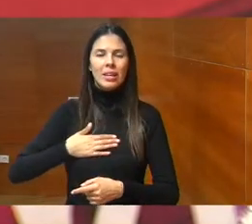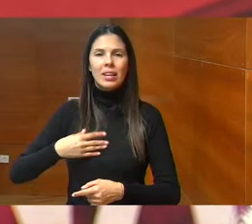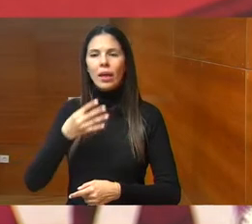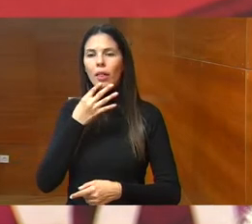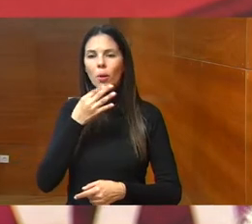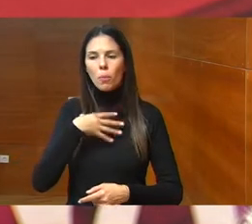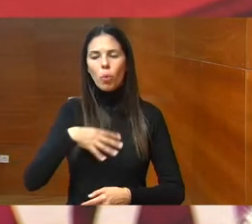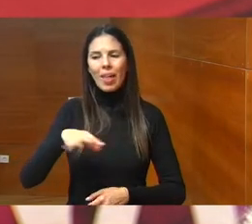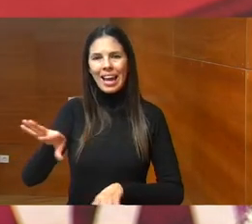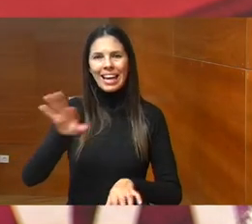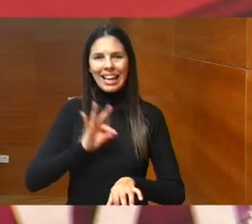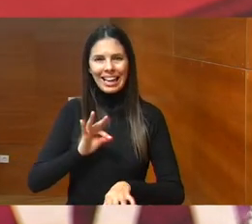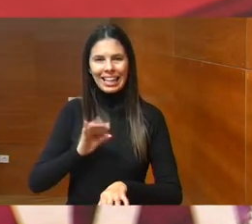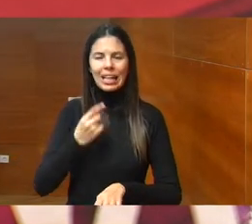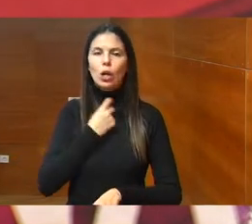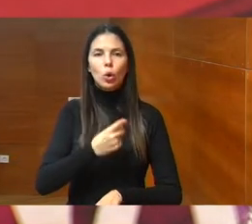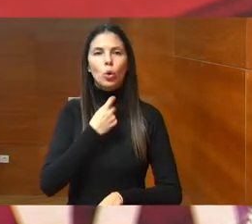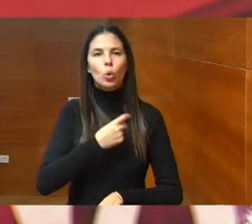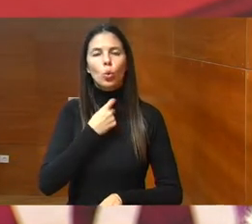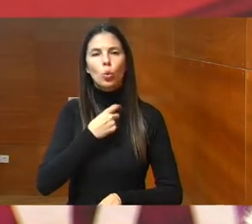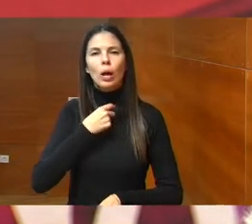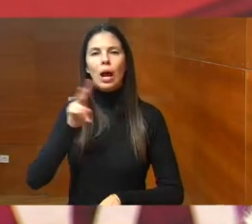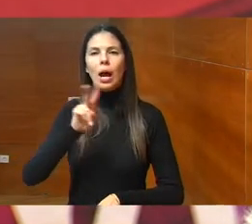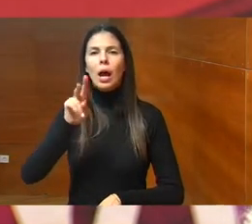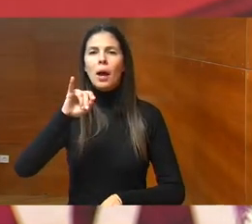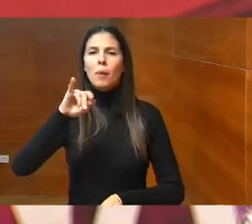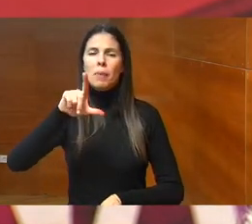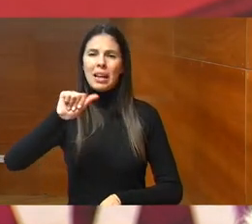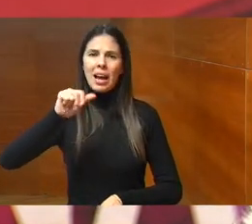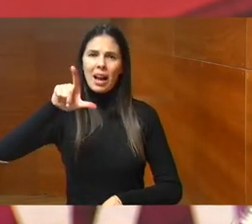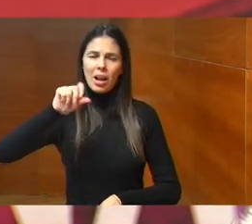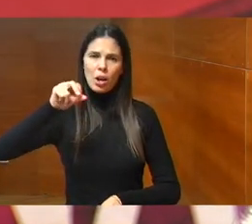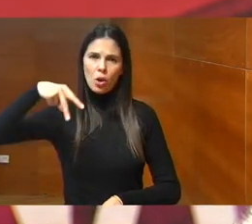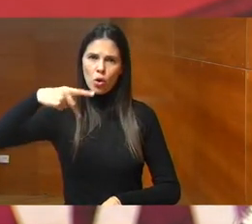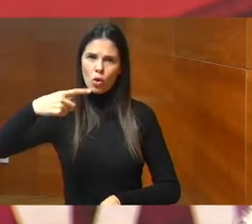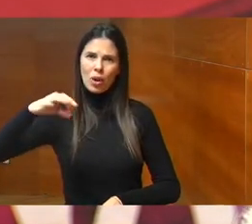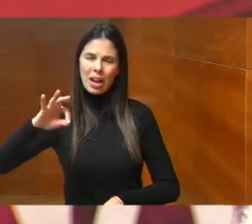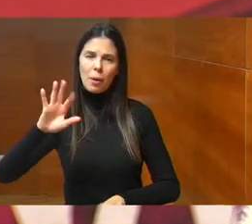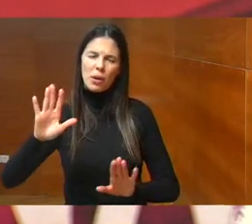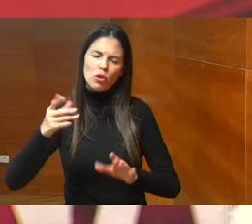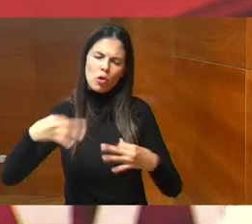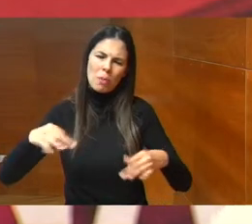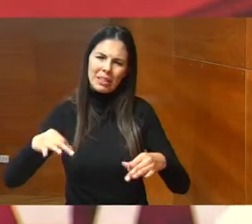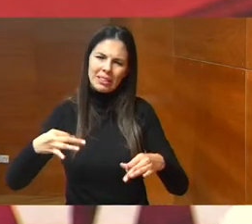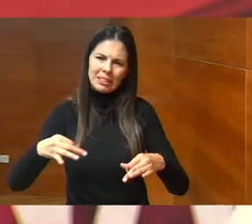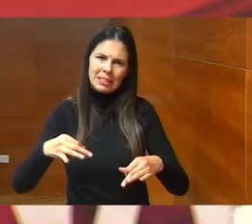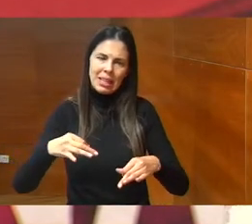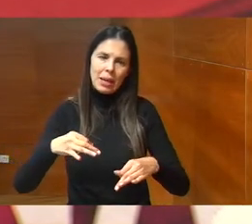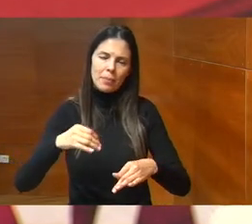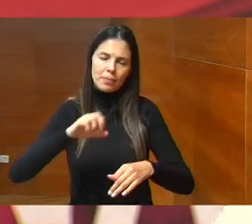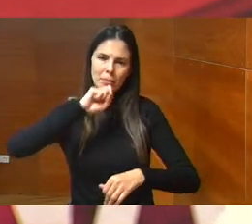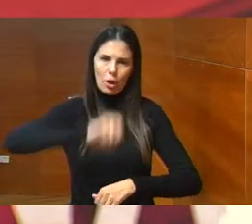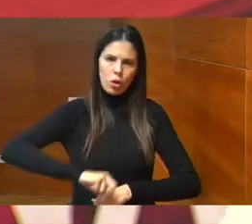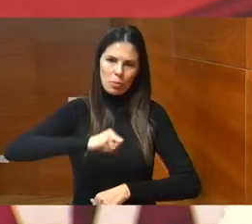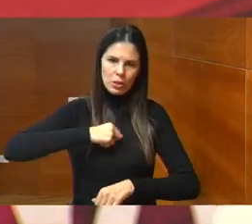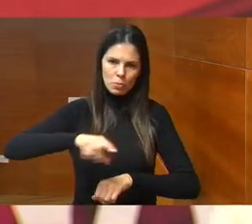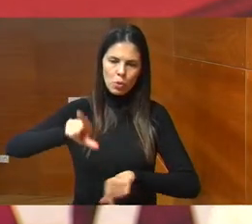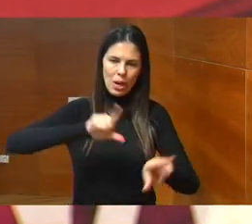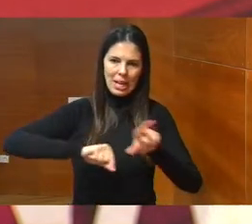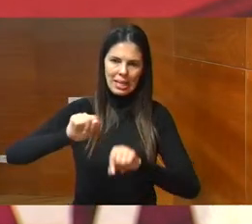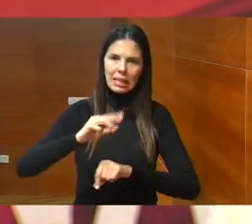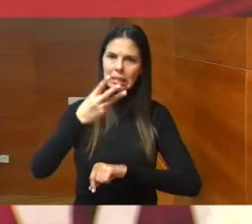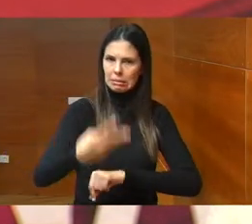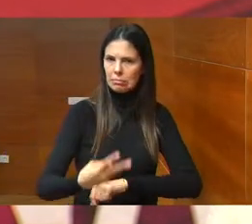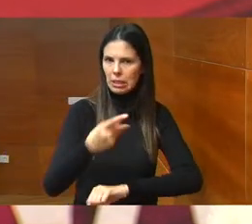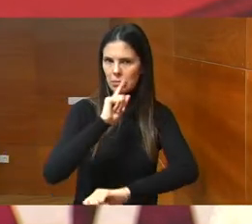débil alonga que normalmente seguía las indicaciones de obispado que proponía tres o concordato de 79 suprimió